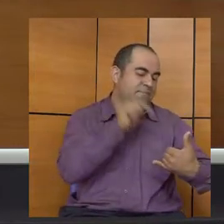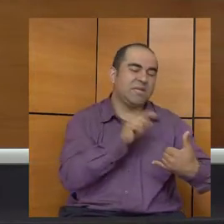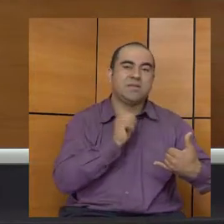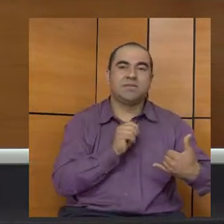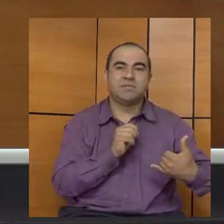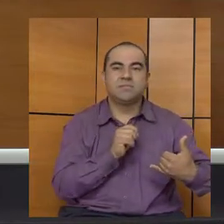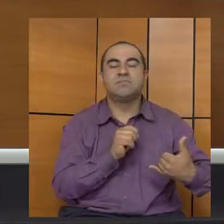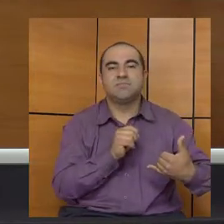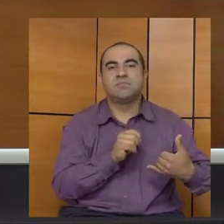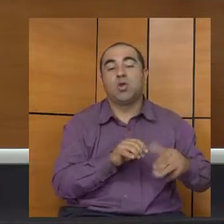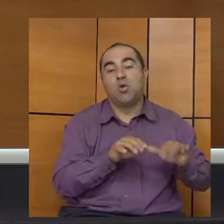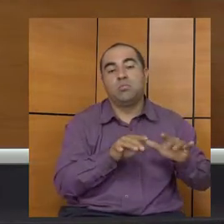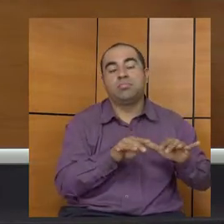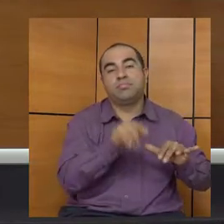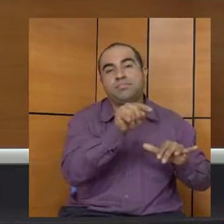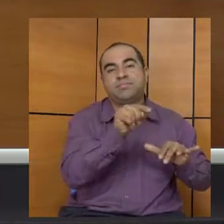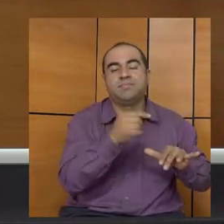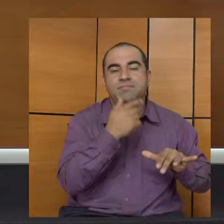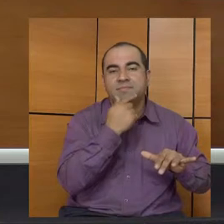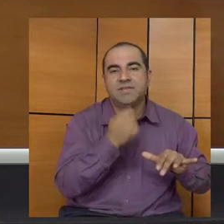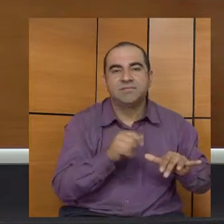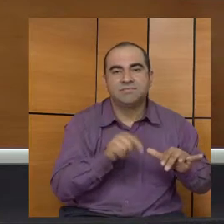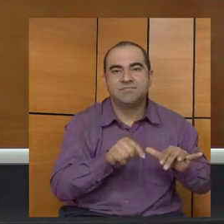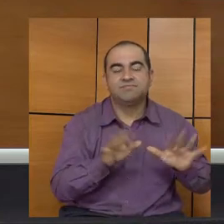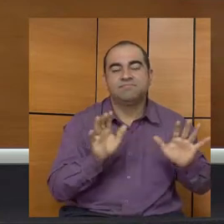en el teléfono móvil.